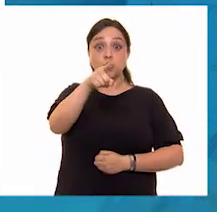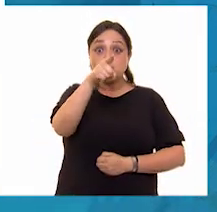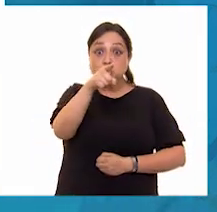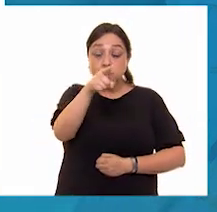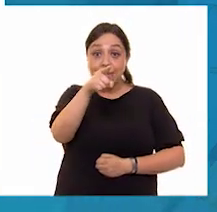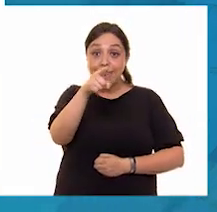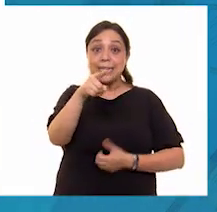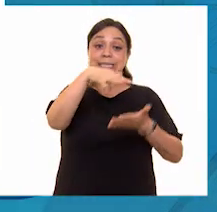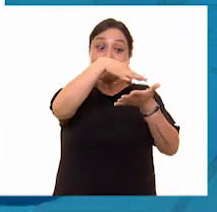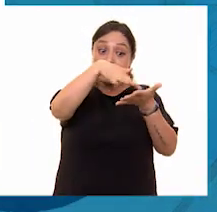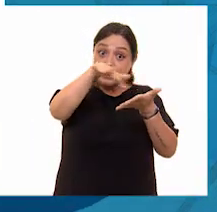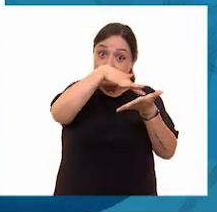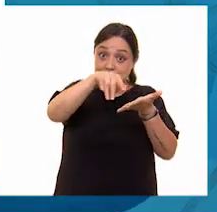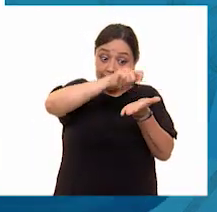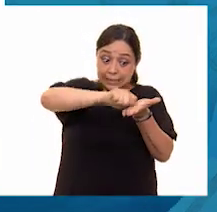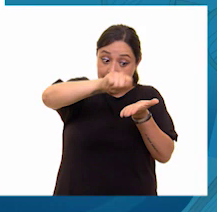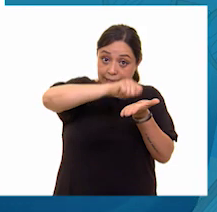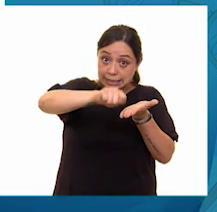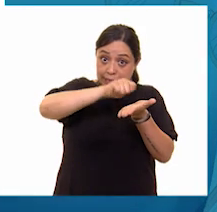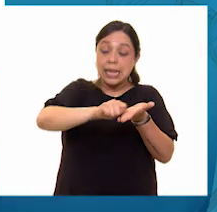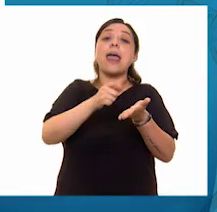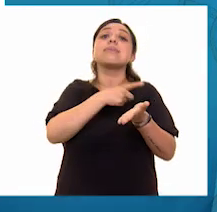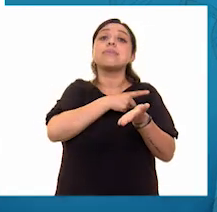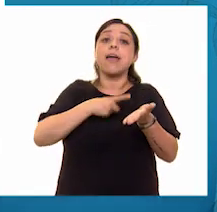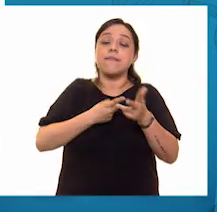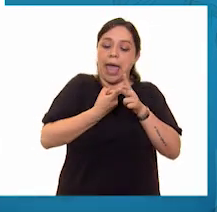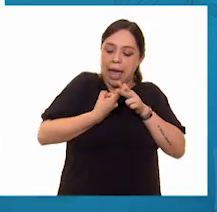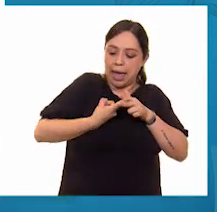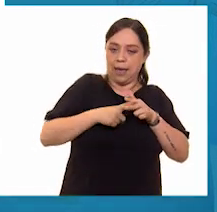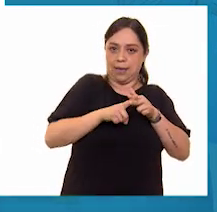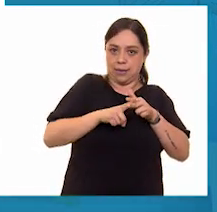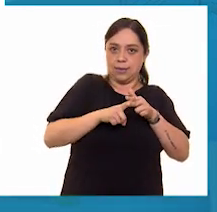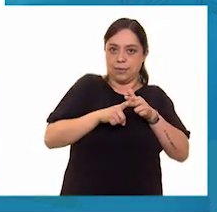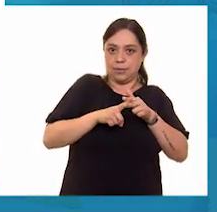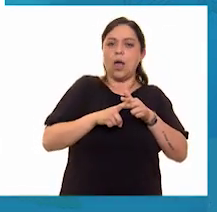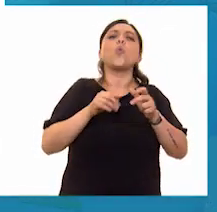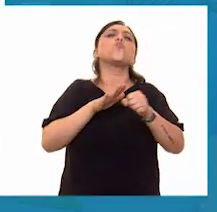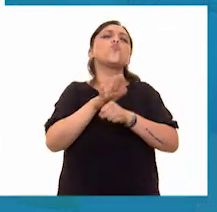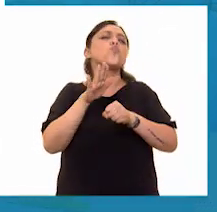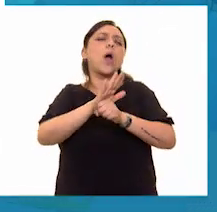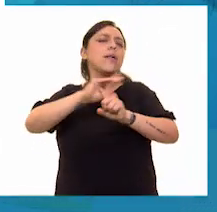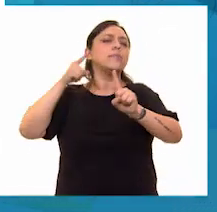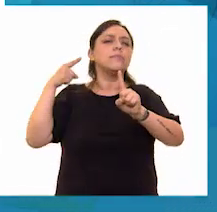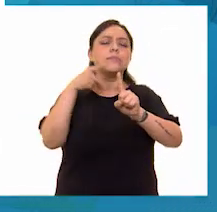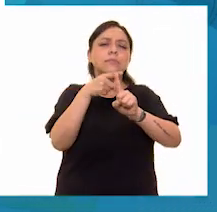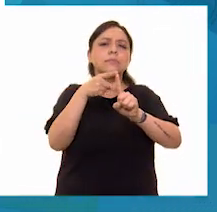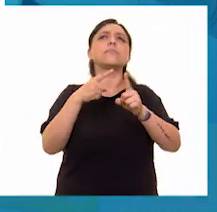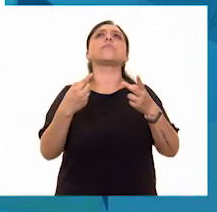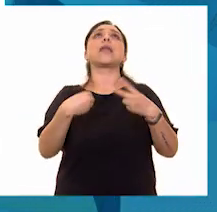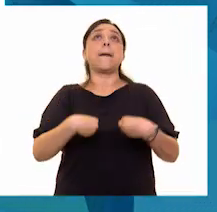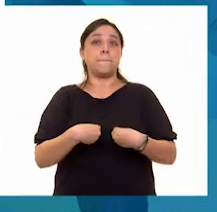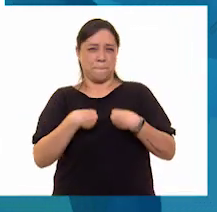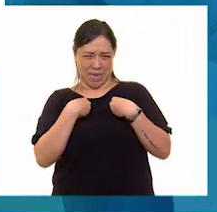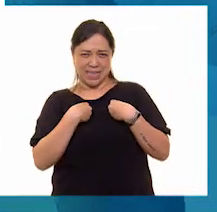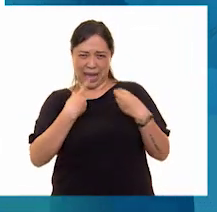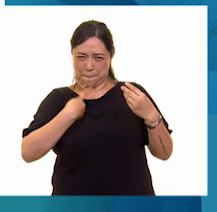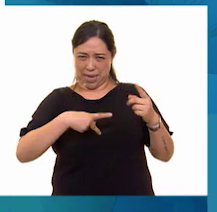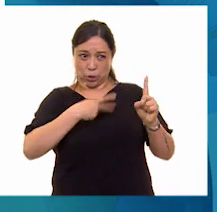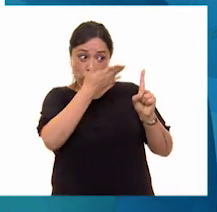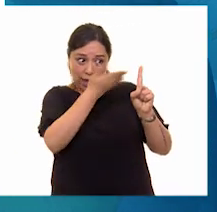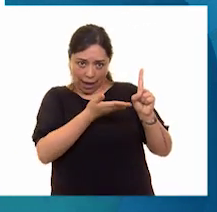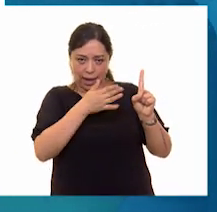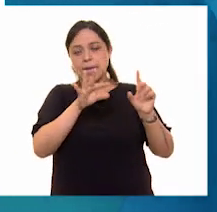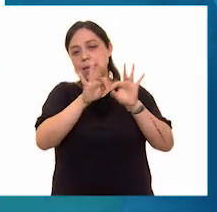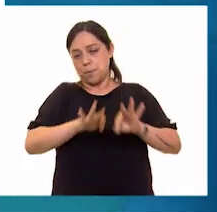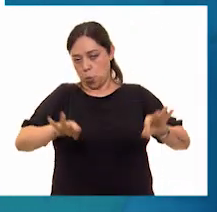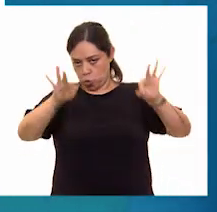su texto biográfico contenga introducción, asunto de la nota, los datos relevantes de la vida del autor, los comentarios de